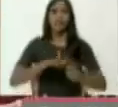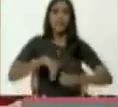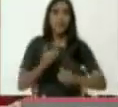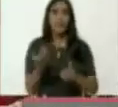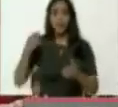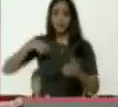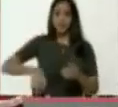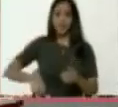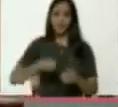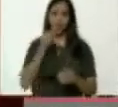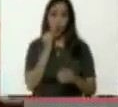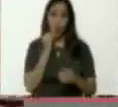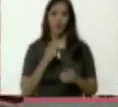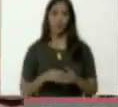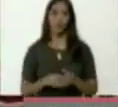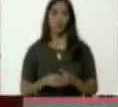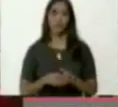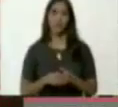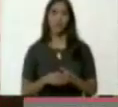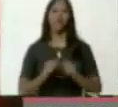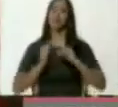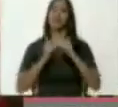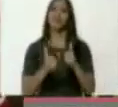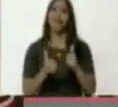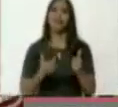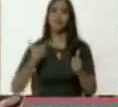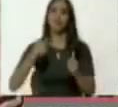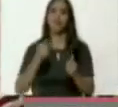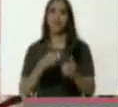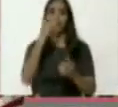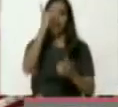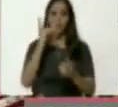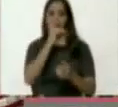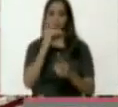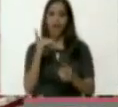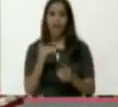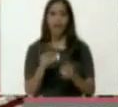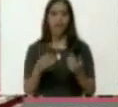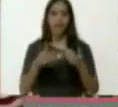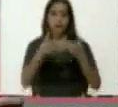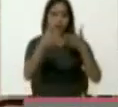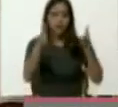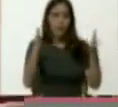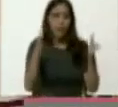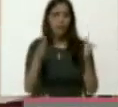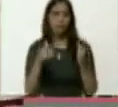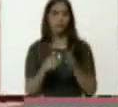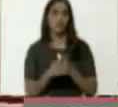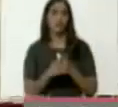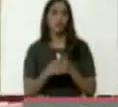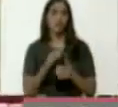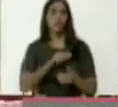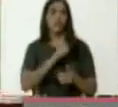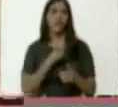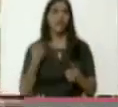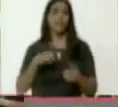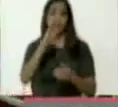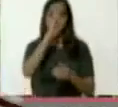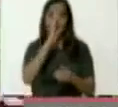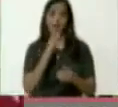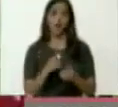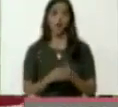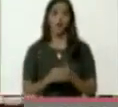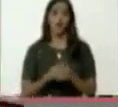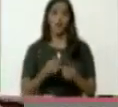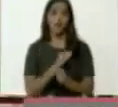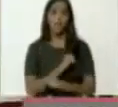estos muchachos que empezaron y se fueron para Dominicana a abrir cuentas, ¿verdad? Que en España tienen cuenta, que en Portugal